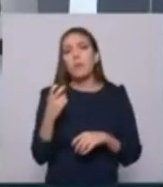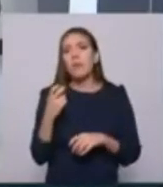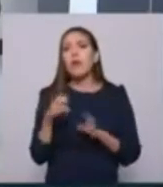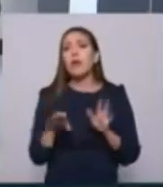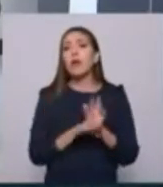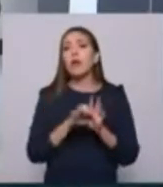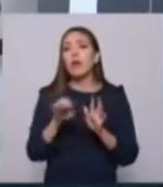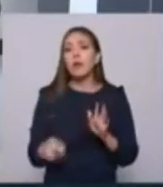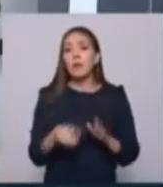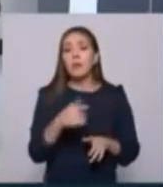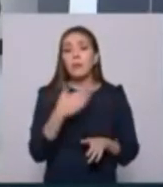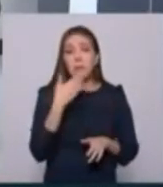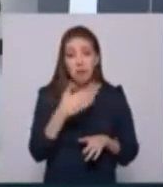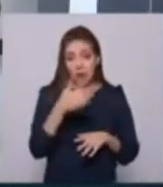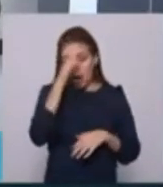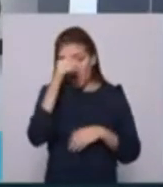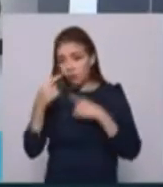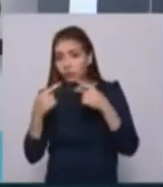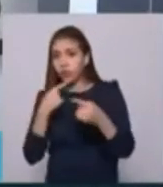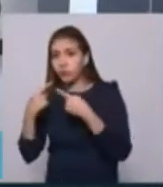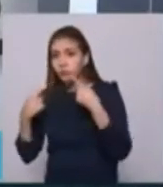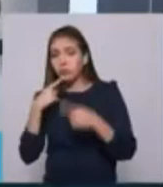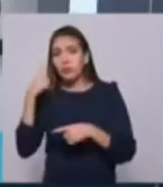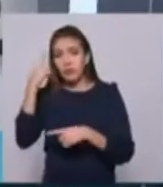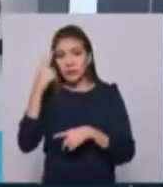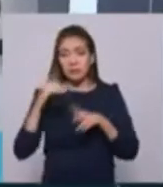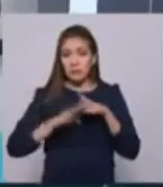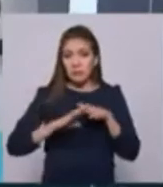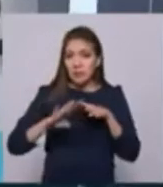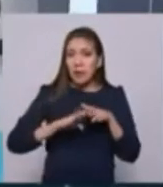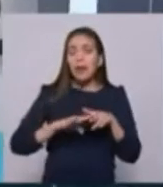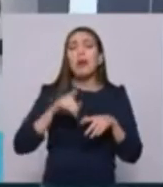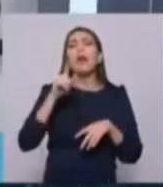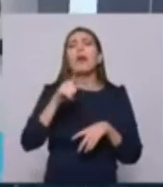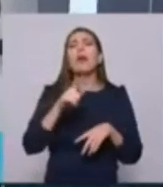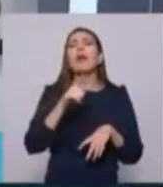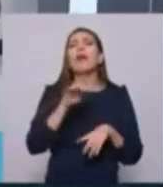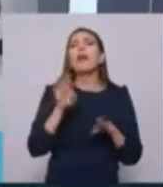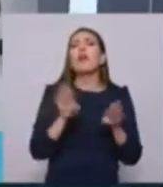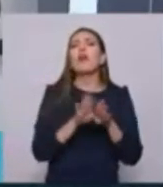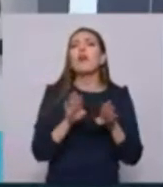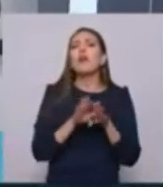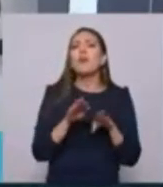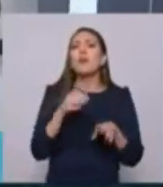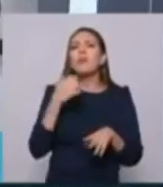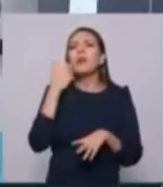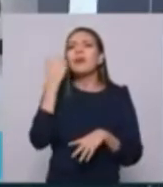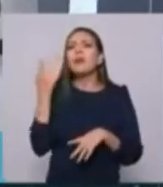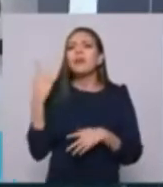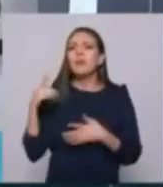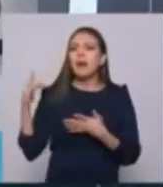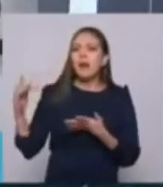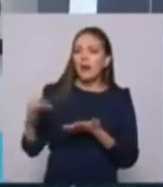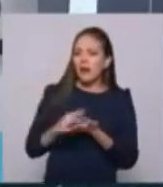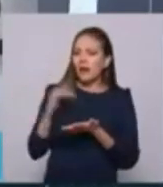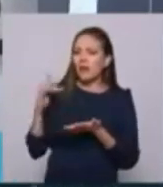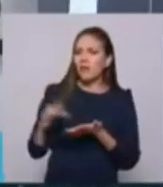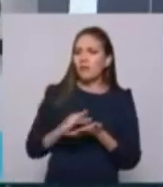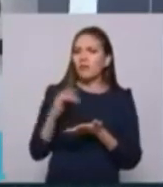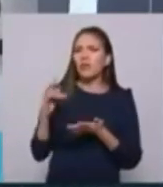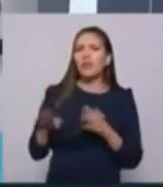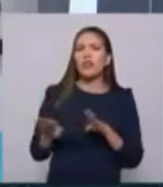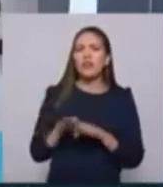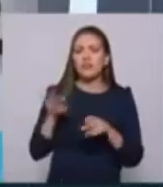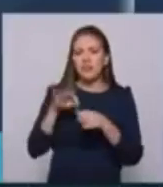buen acuerdo con los Dreamers es porque es electorero, es porque está buscando base electoral los Estados